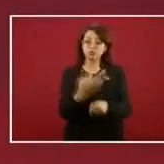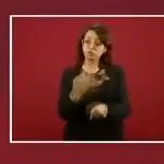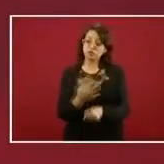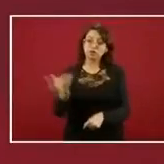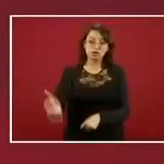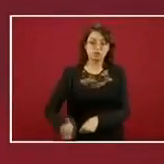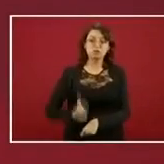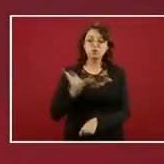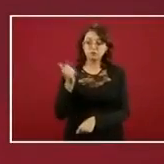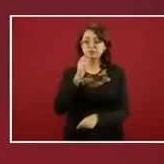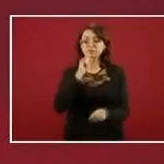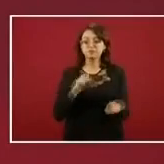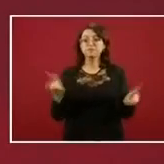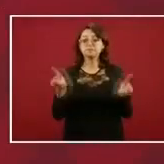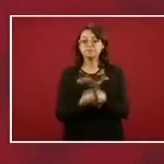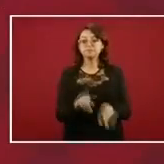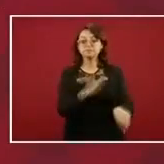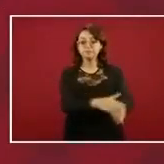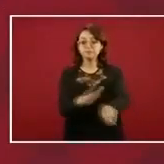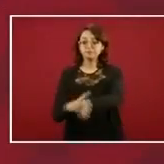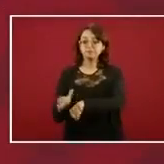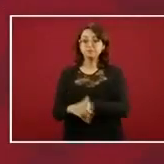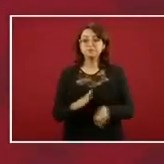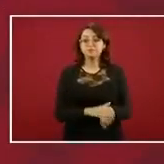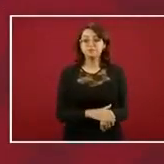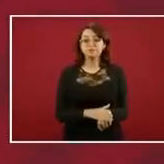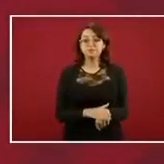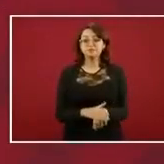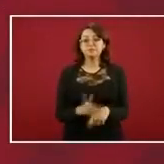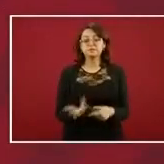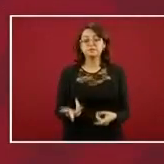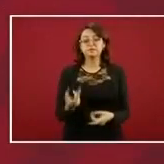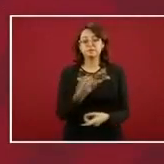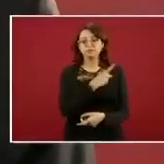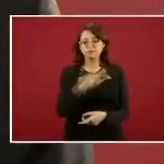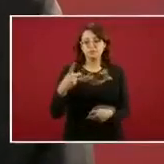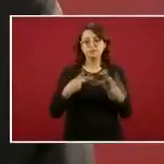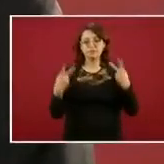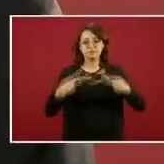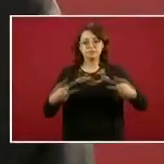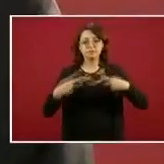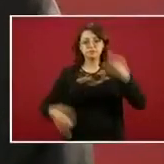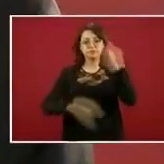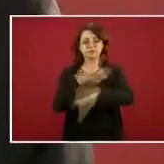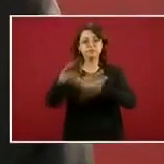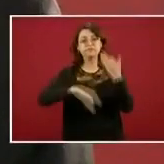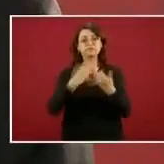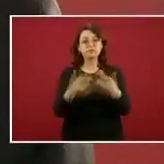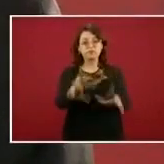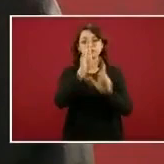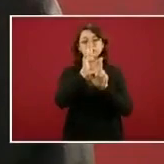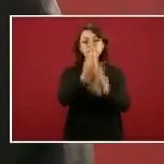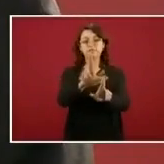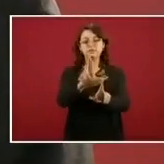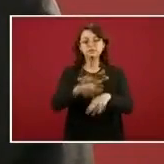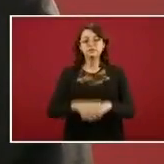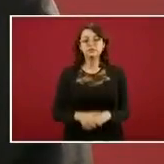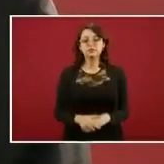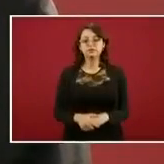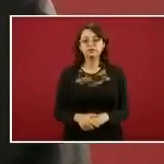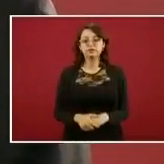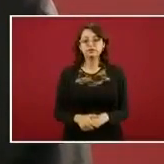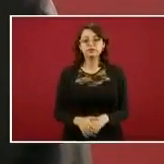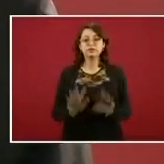también para hacer un llamado a respetar a las personas he invitado